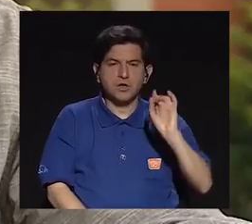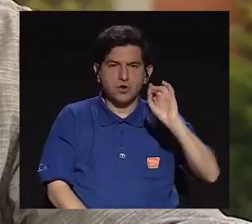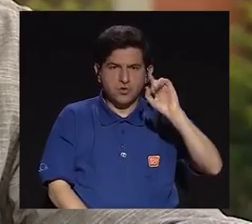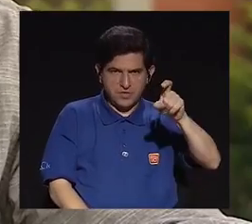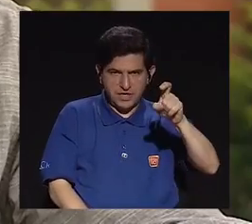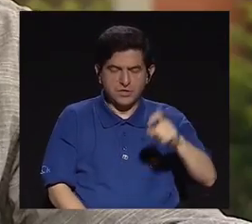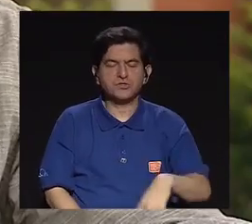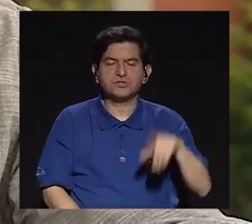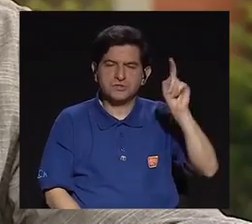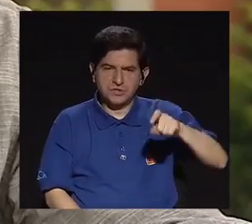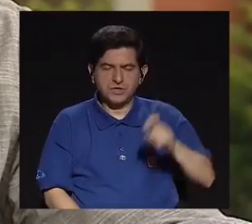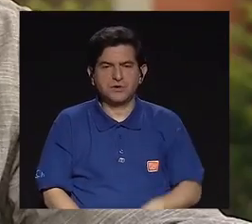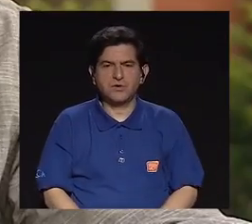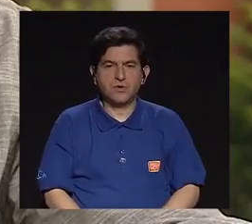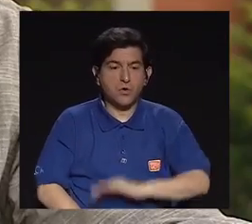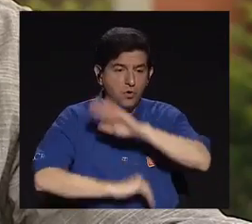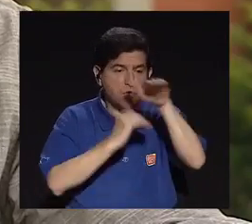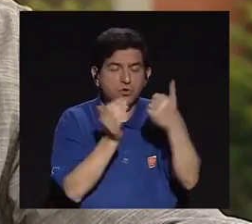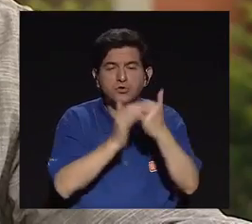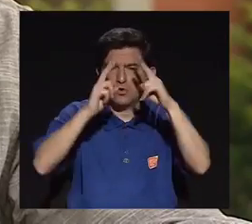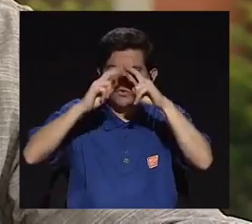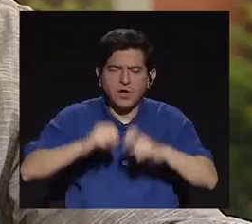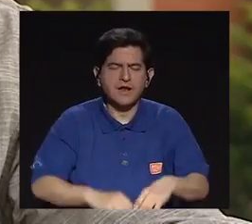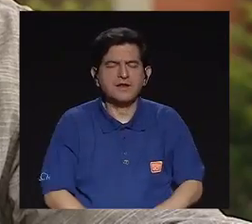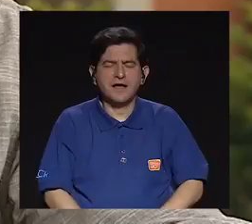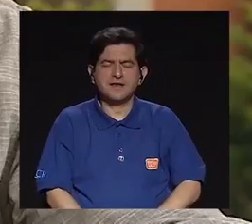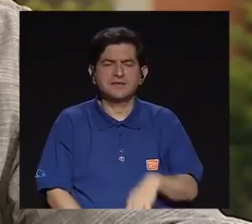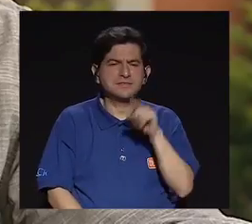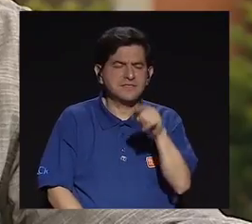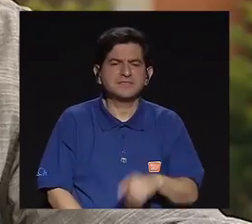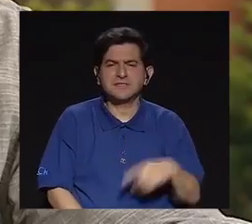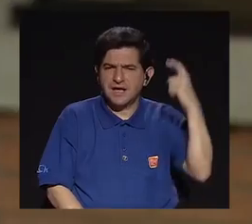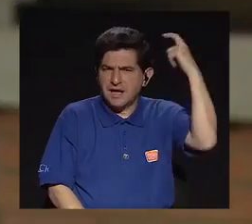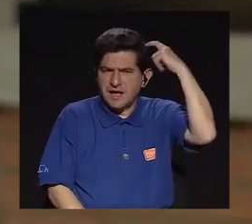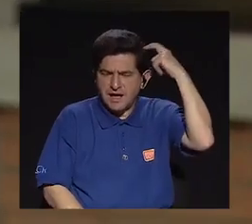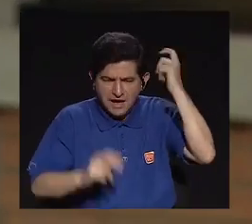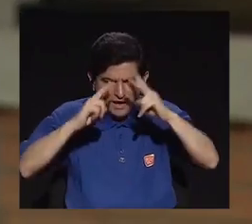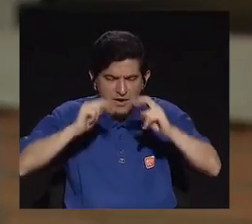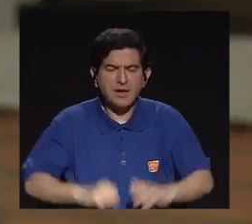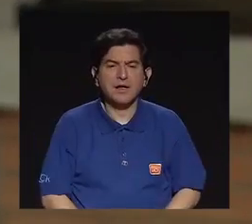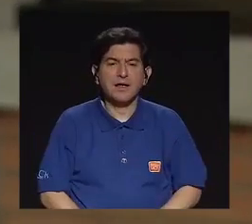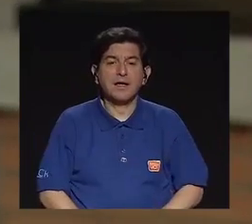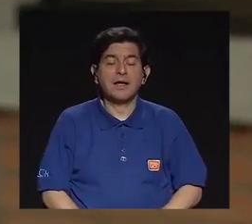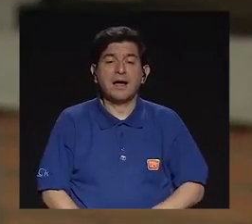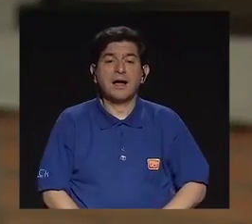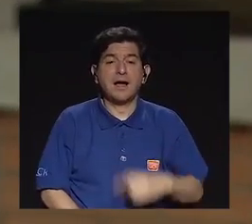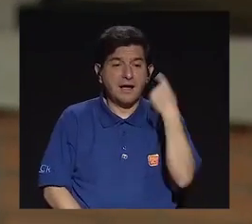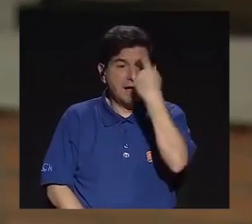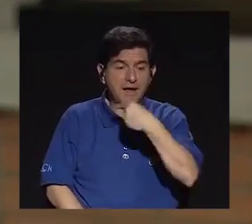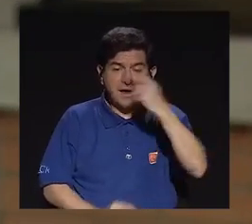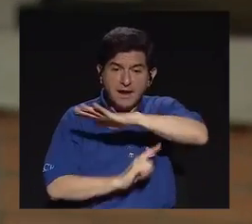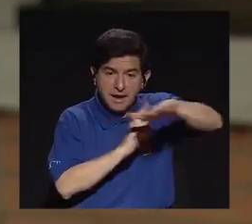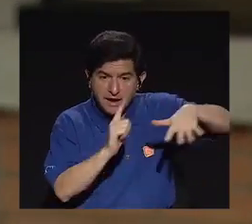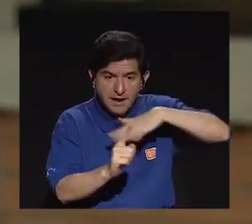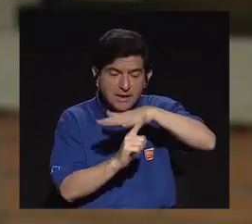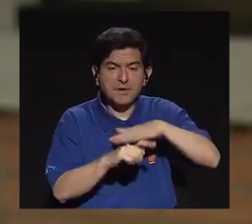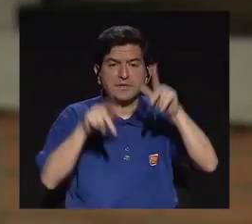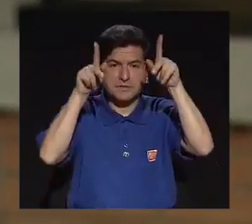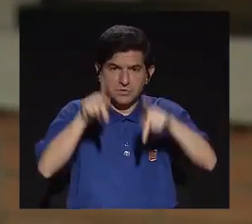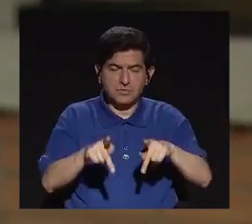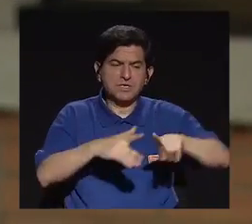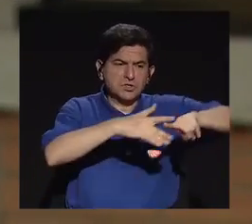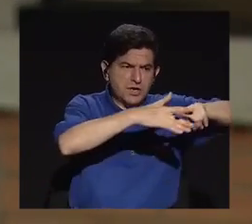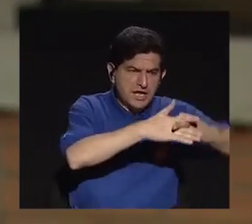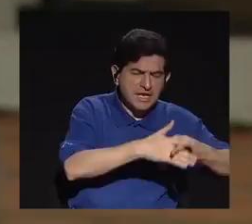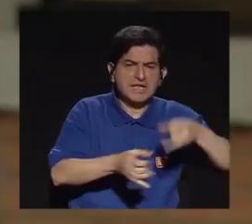el diagnóstico etiológico, de hacer todo el examen neurológico, el interrogatorio del paciente. El vértigo periférico, generalmente, pues el paciente va a ser muy específico